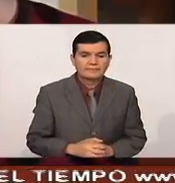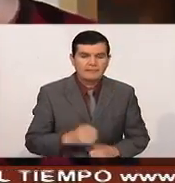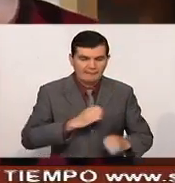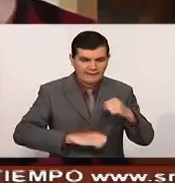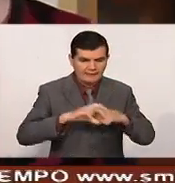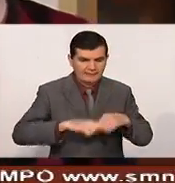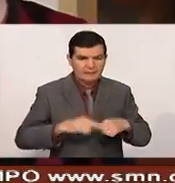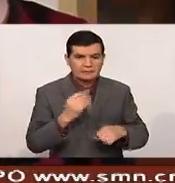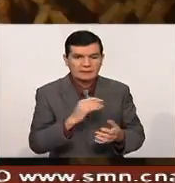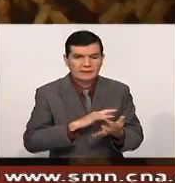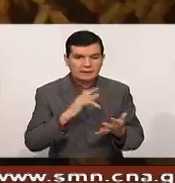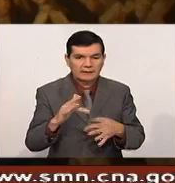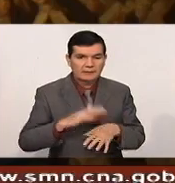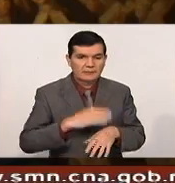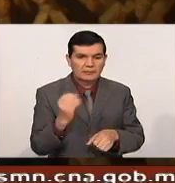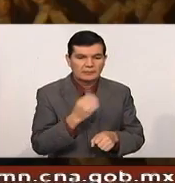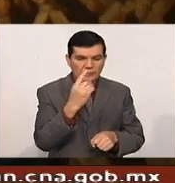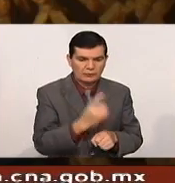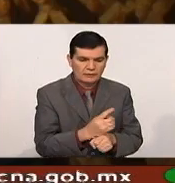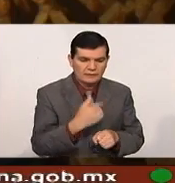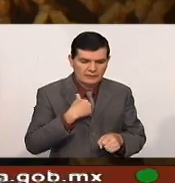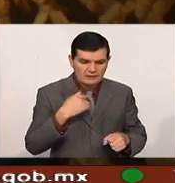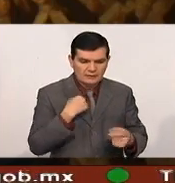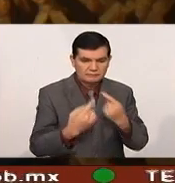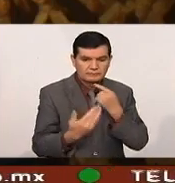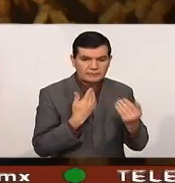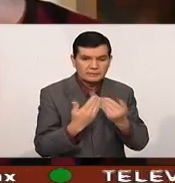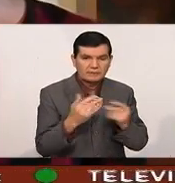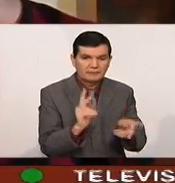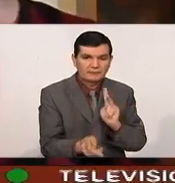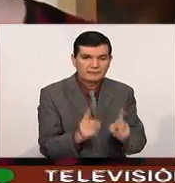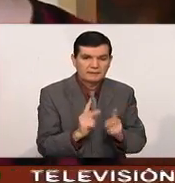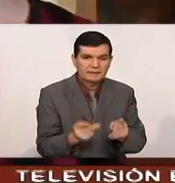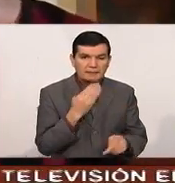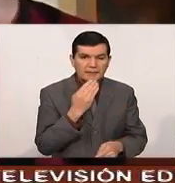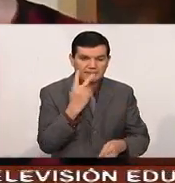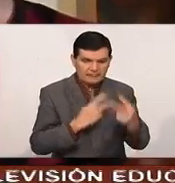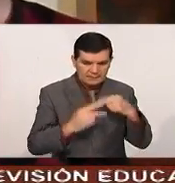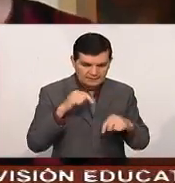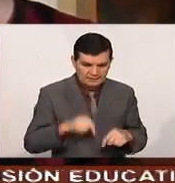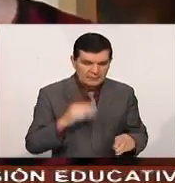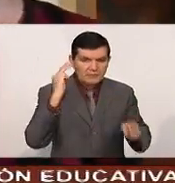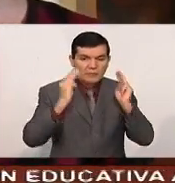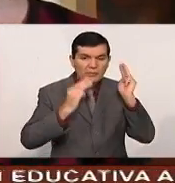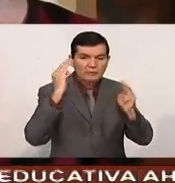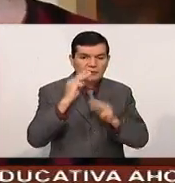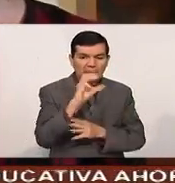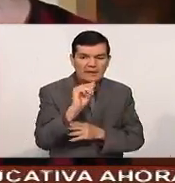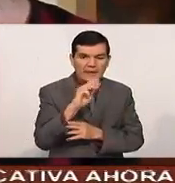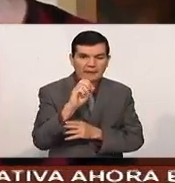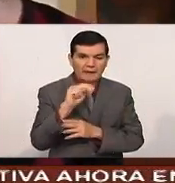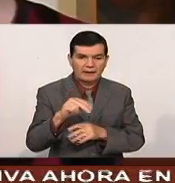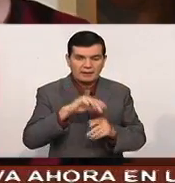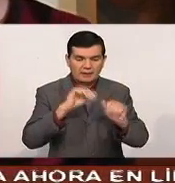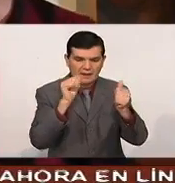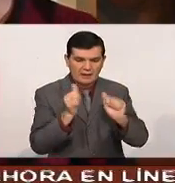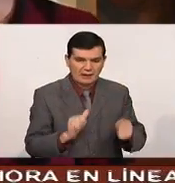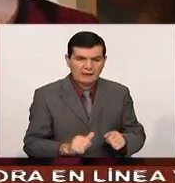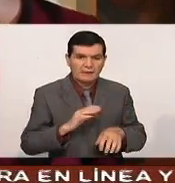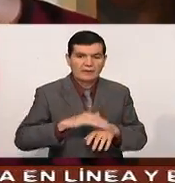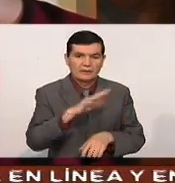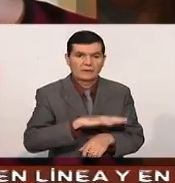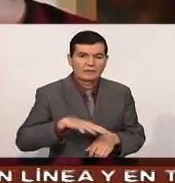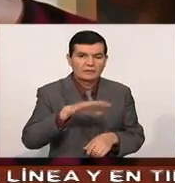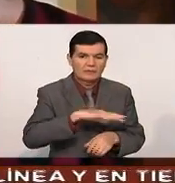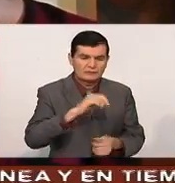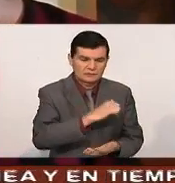Embajador, muchísimas gracias por darnos la oportunidad de esta conversación. Bienvenido al Museo del Carmen, esta joya del arte colonial